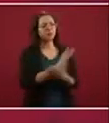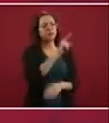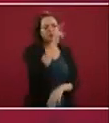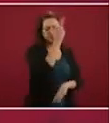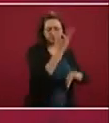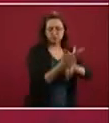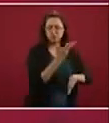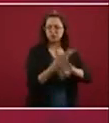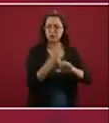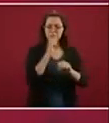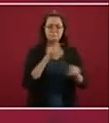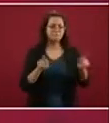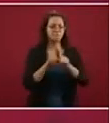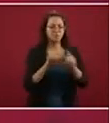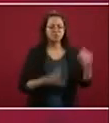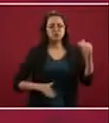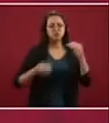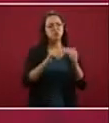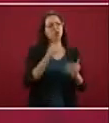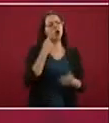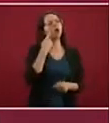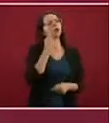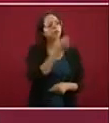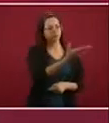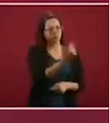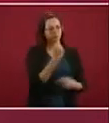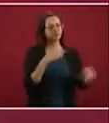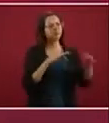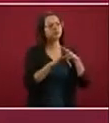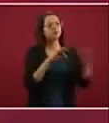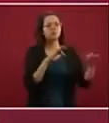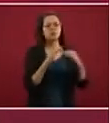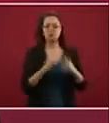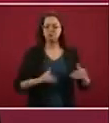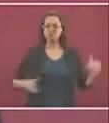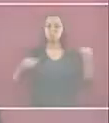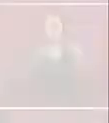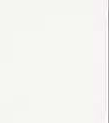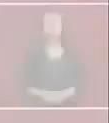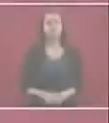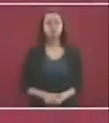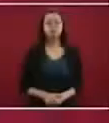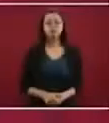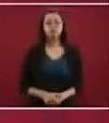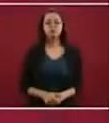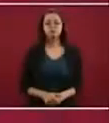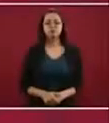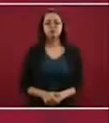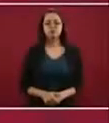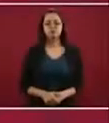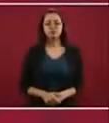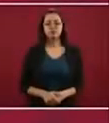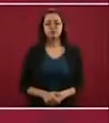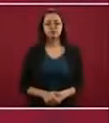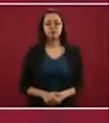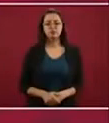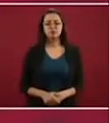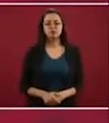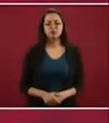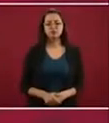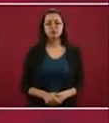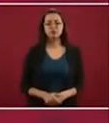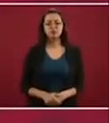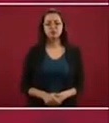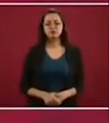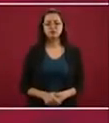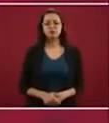base. Sin embargo, en medio de todas estas posturas totalmente opuestas, se debe poner sobre la mesa una serie de matices